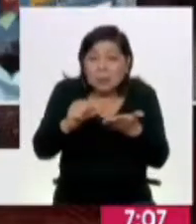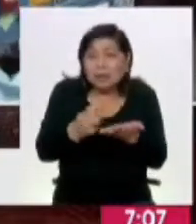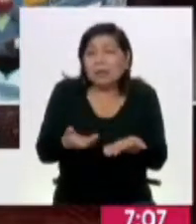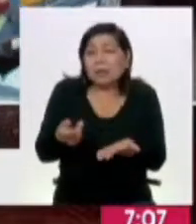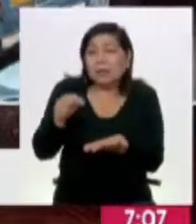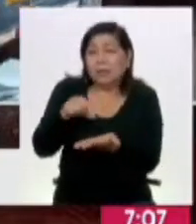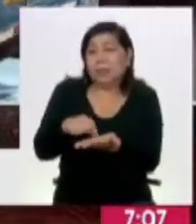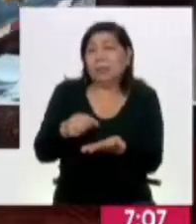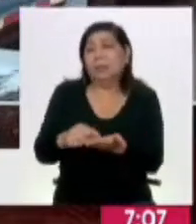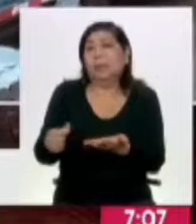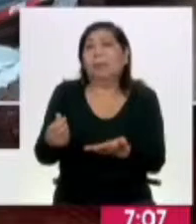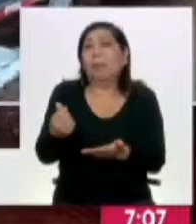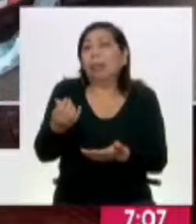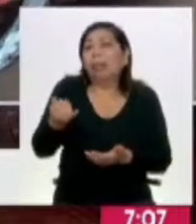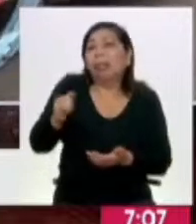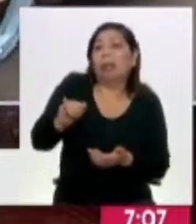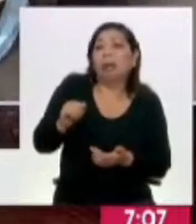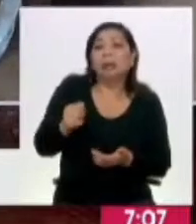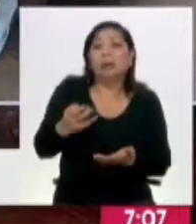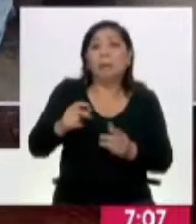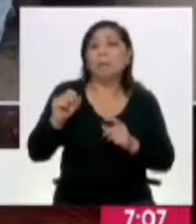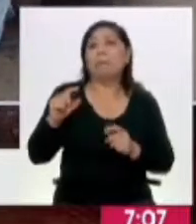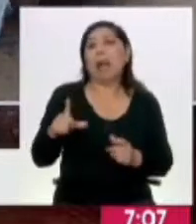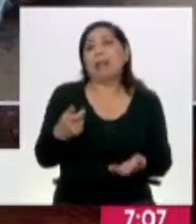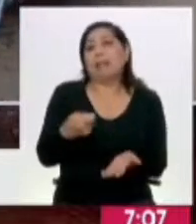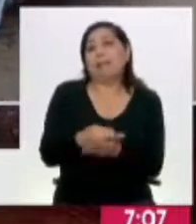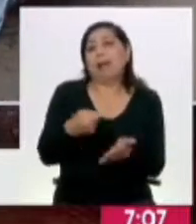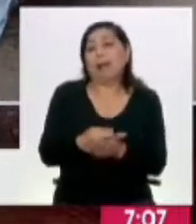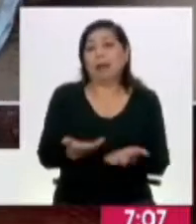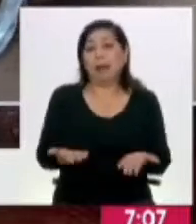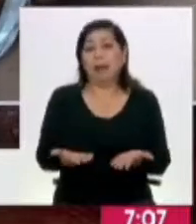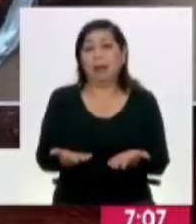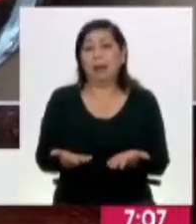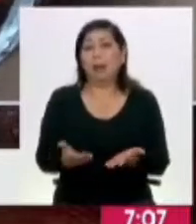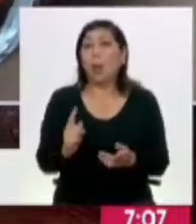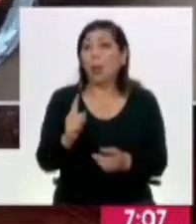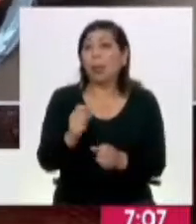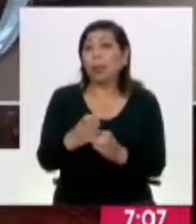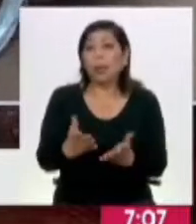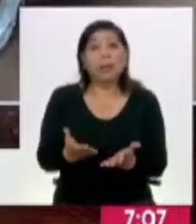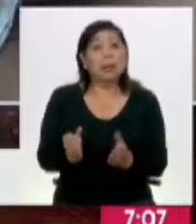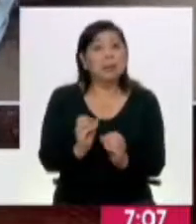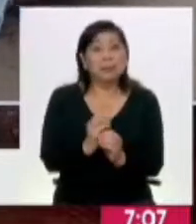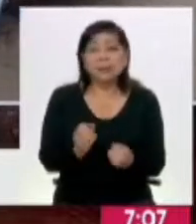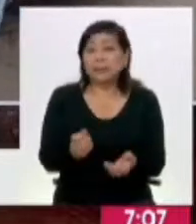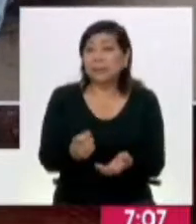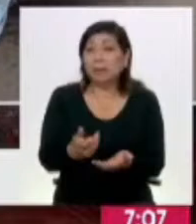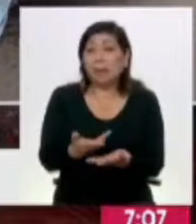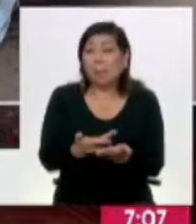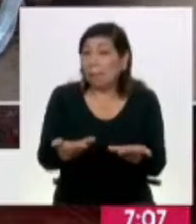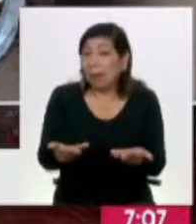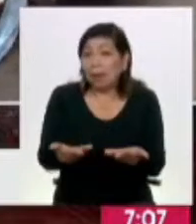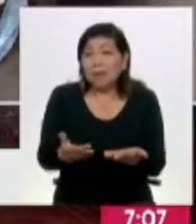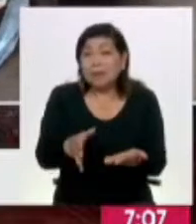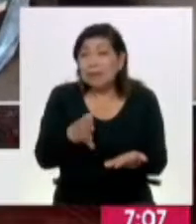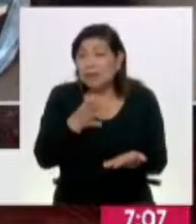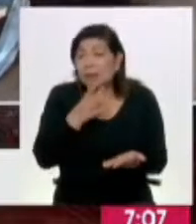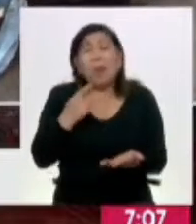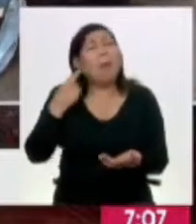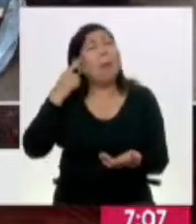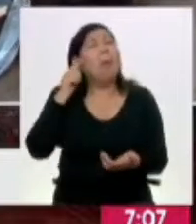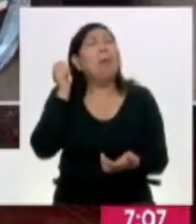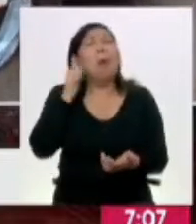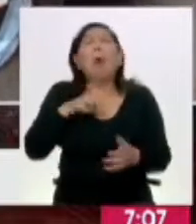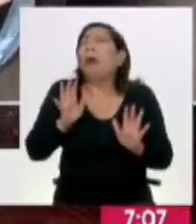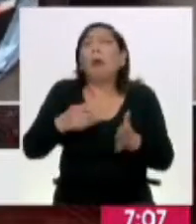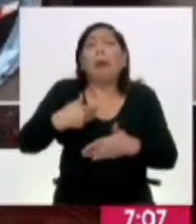con intereses altísimos, ¿no? Que se pagan al día, a veces ni siquiera las condiciones las saben o se